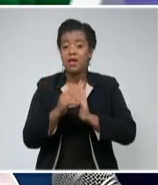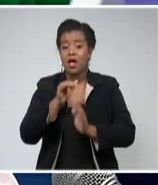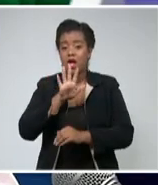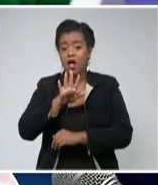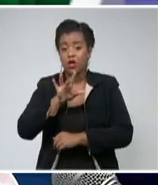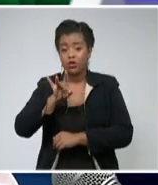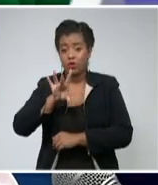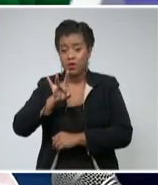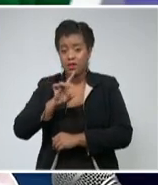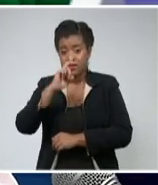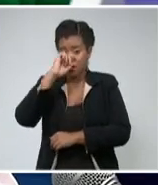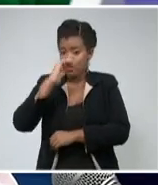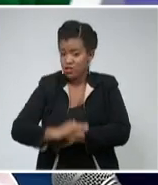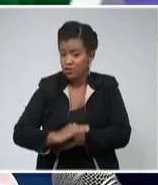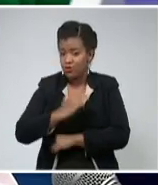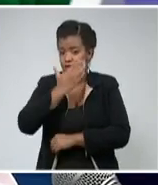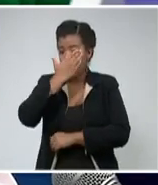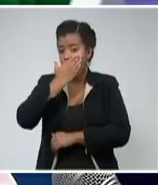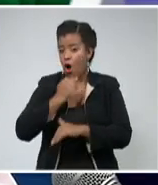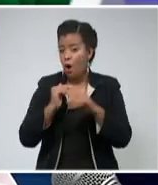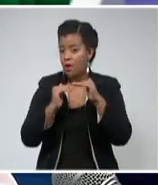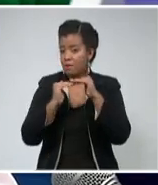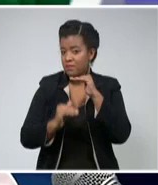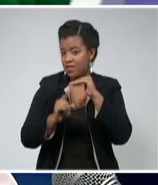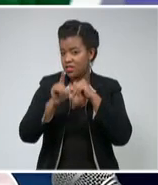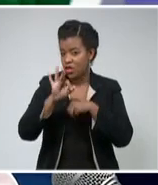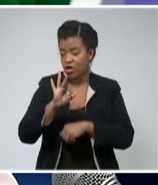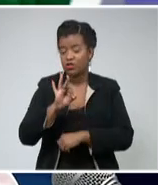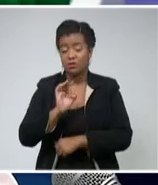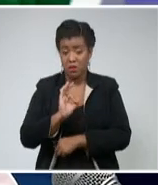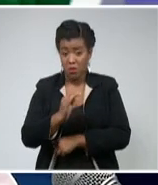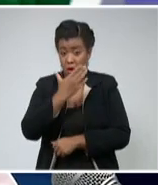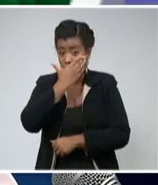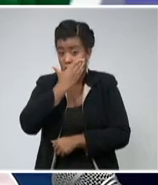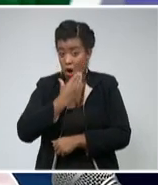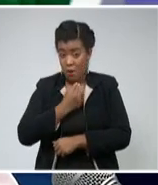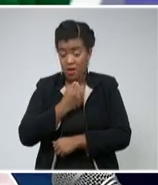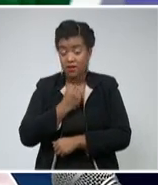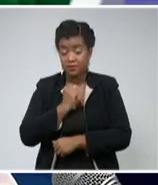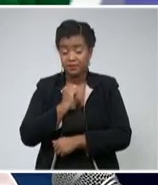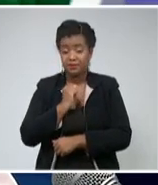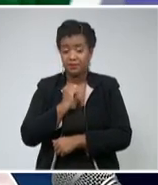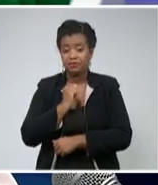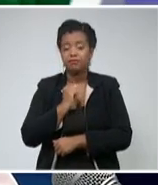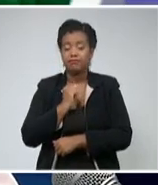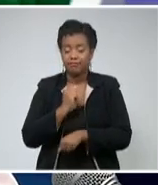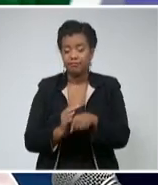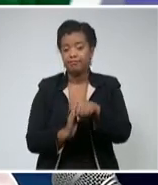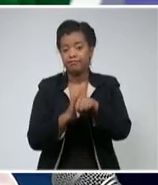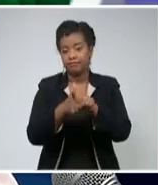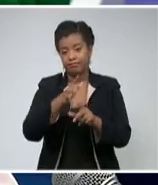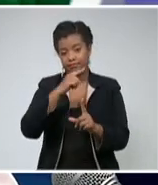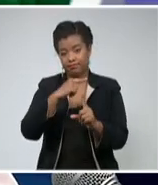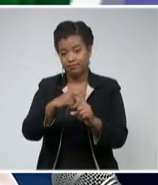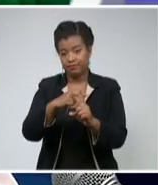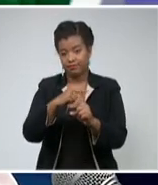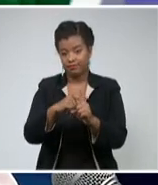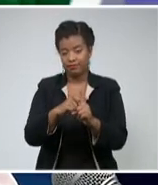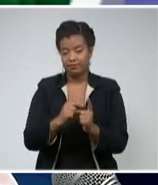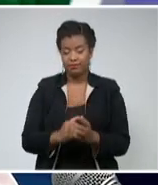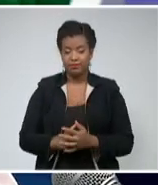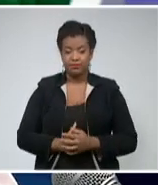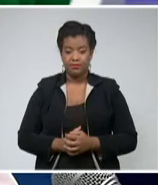6.515 niños, jóvenes, adolescentes de 18 años y menos han sido diagnosticados